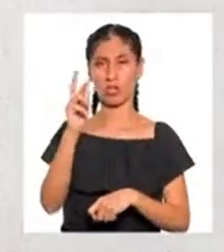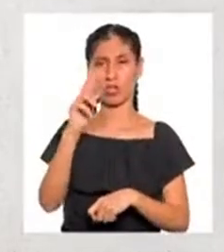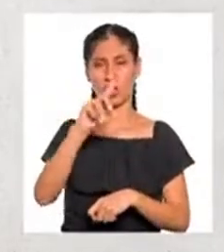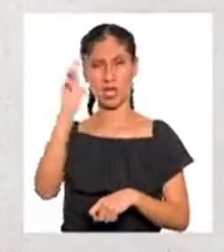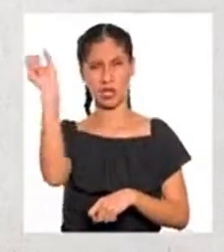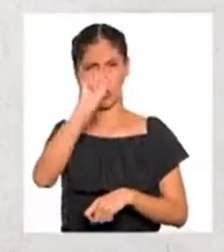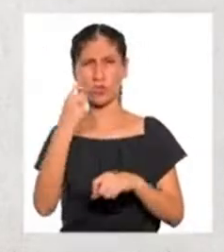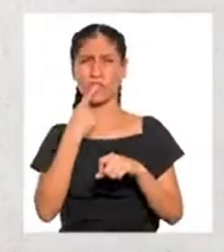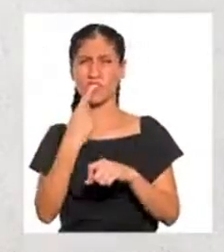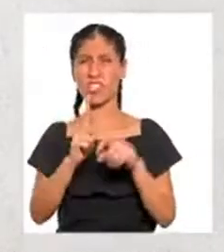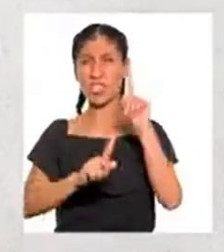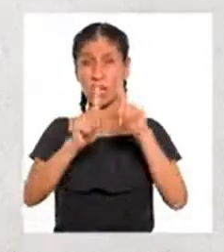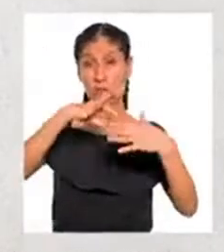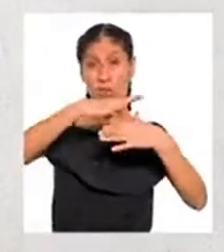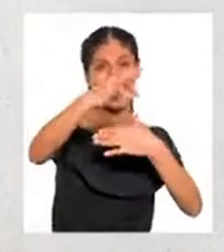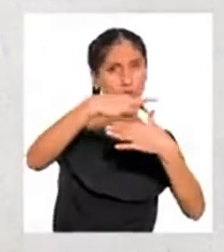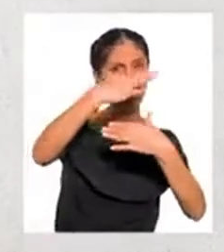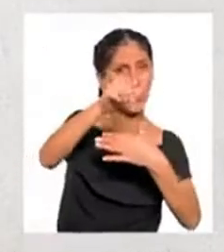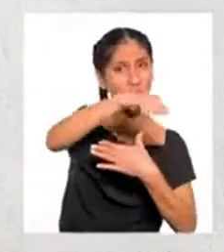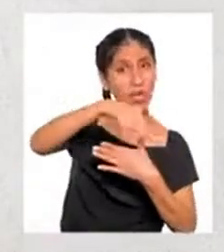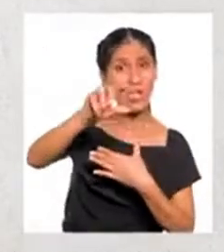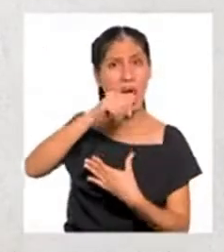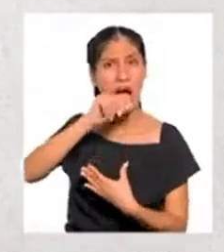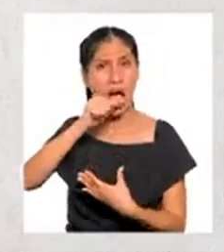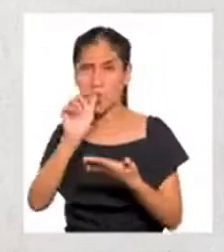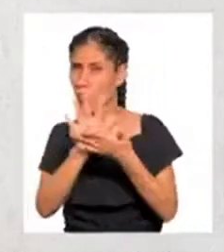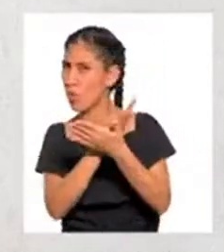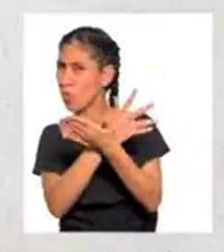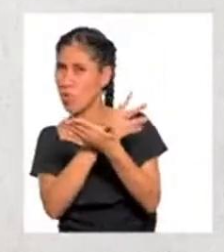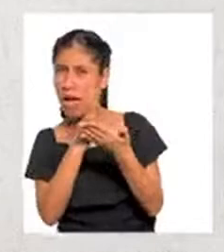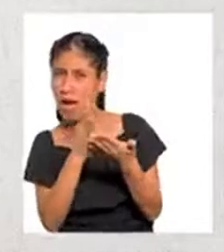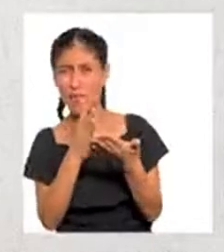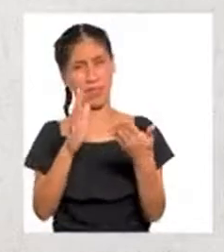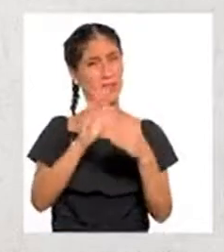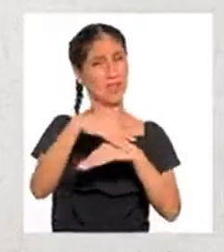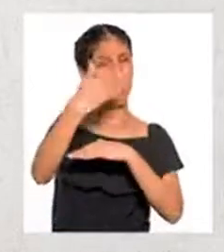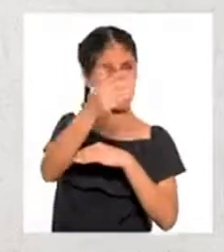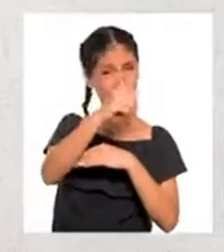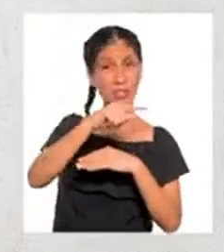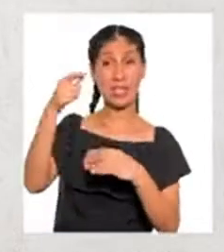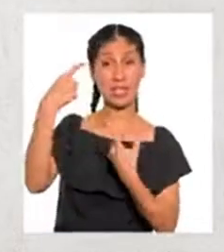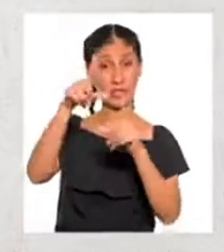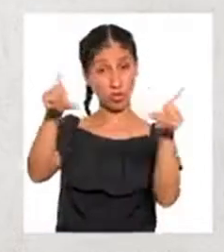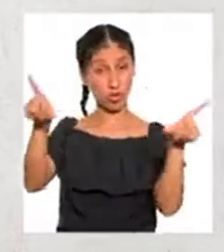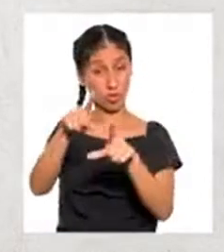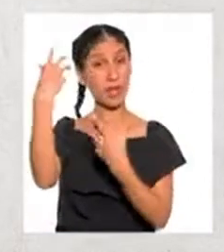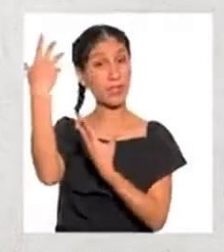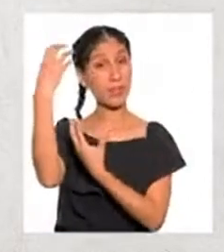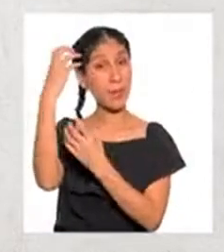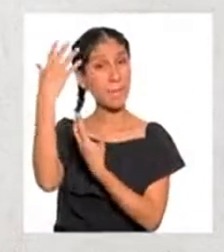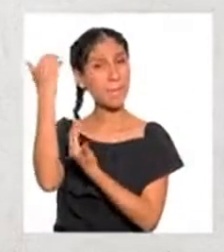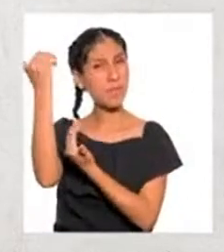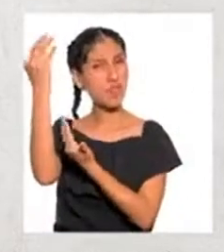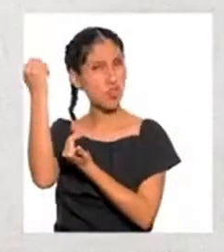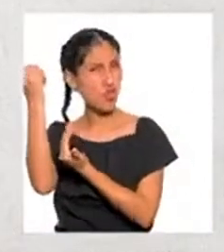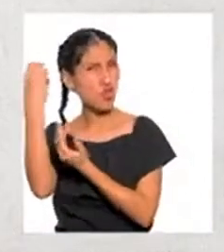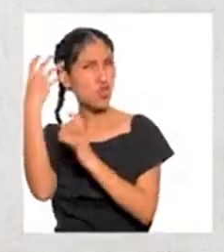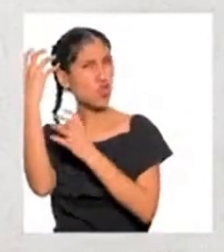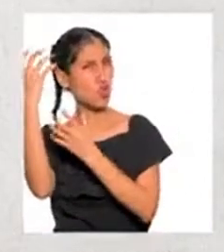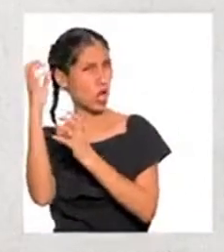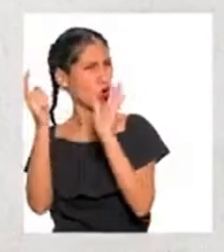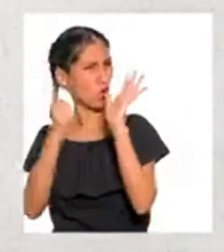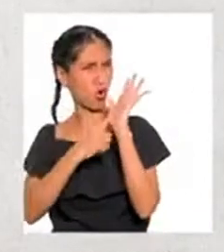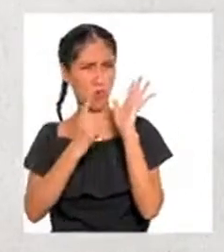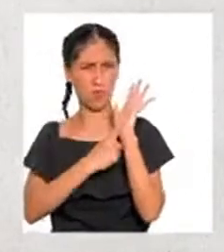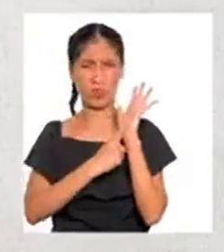agua potable por varios meses. Las precipitaciones fluviales formaron en la ciudad de Piura lagunas de aguas estancadas que